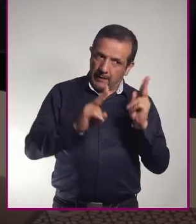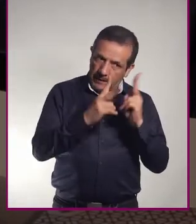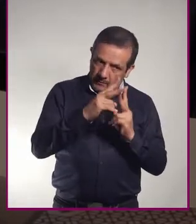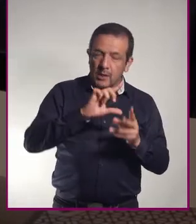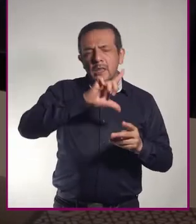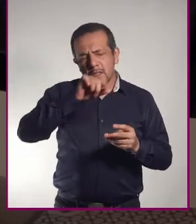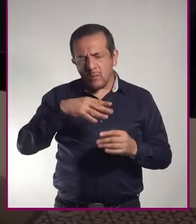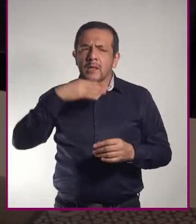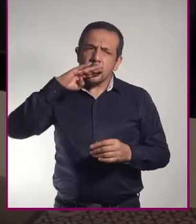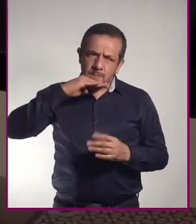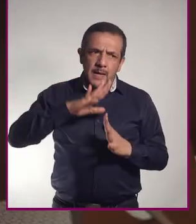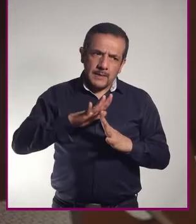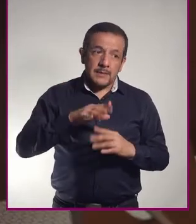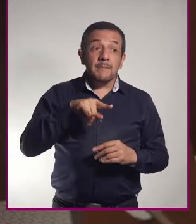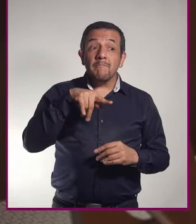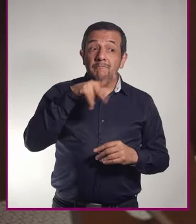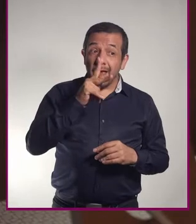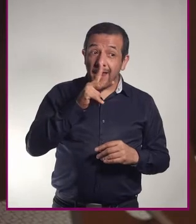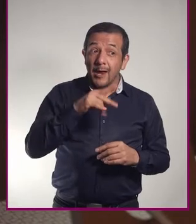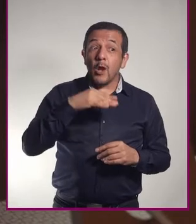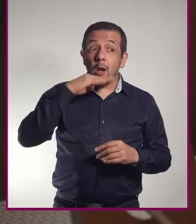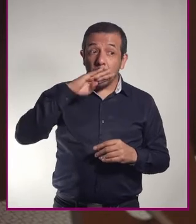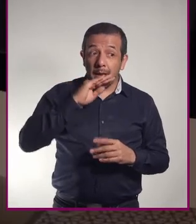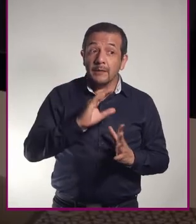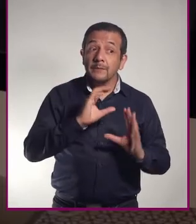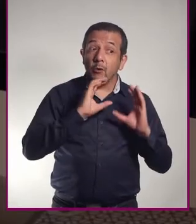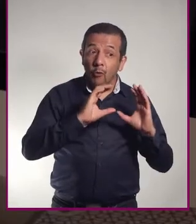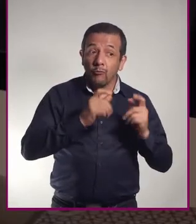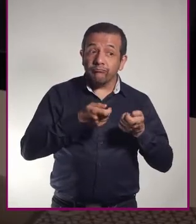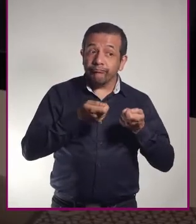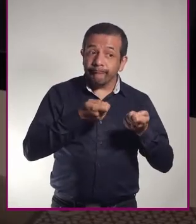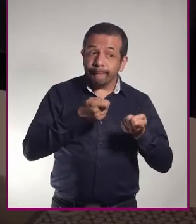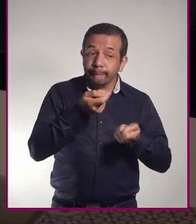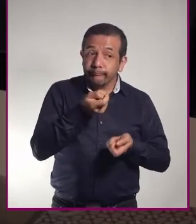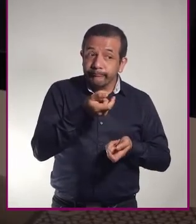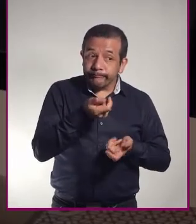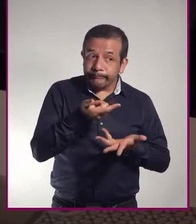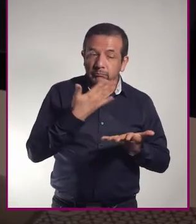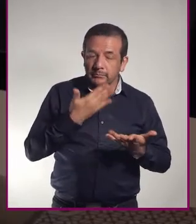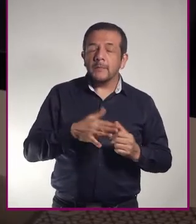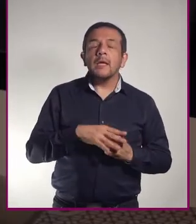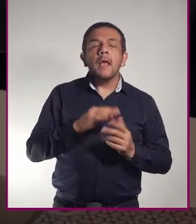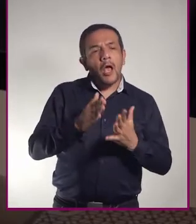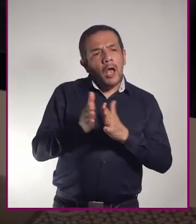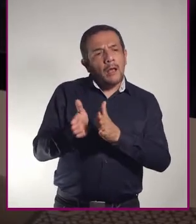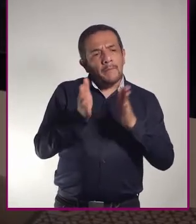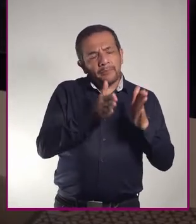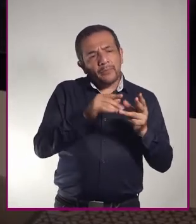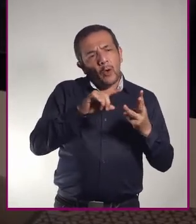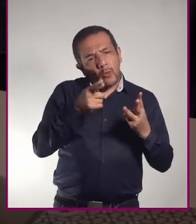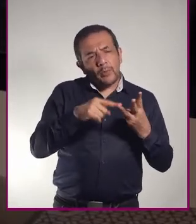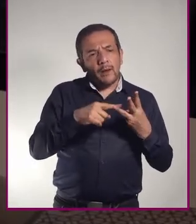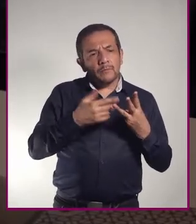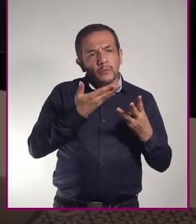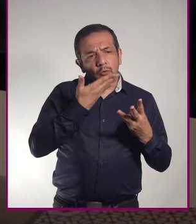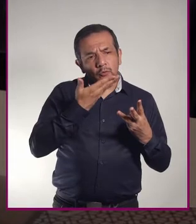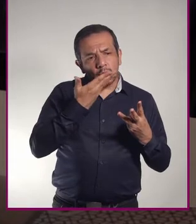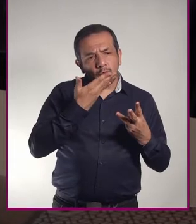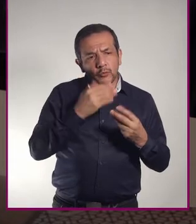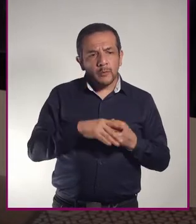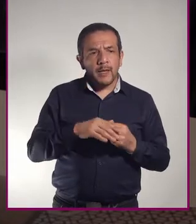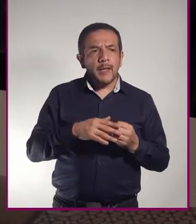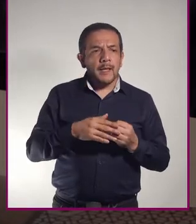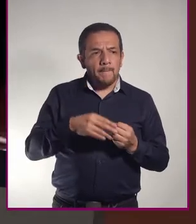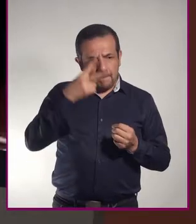pero con las limitantes en la cantidad. Claro. Otras alimentos que son tradicionales mexicanos es